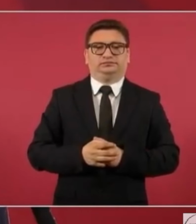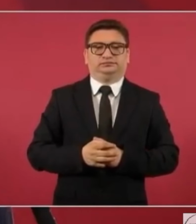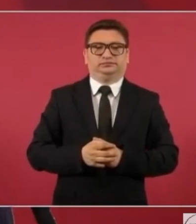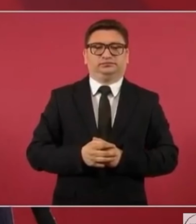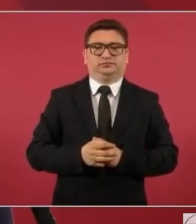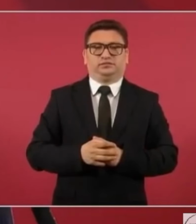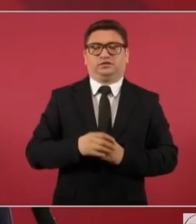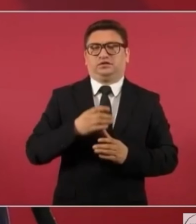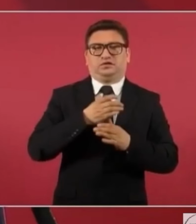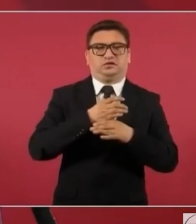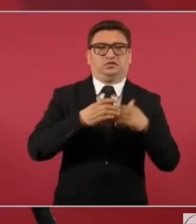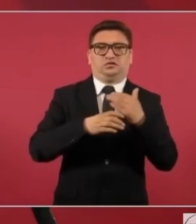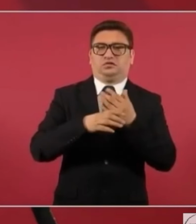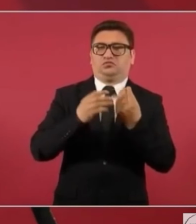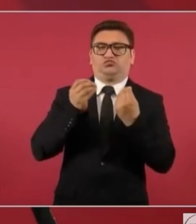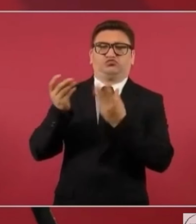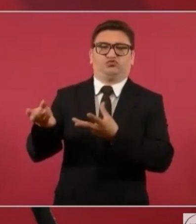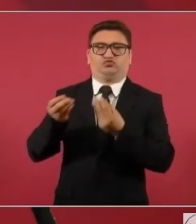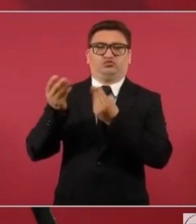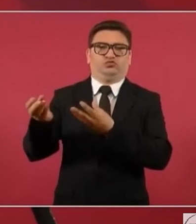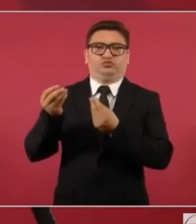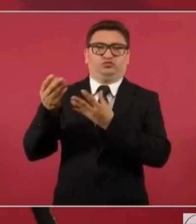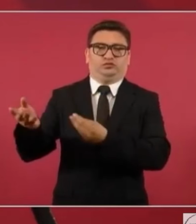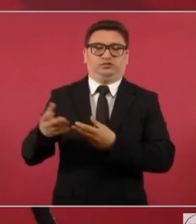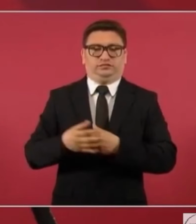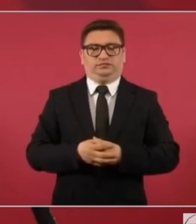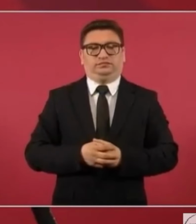y otras prestaciones.